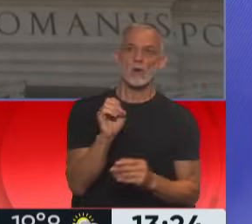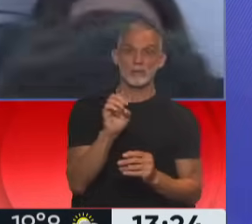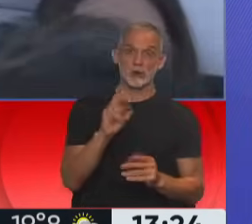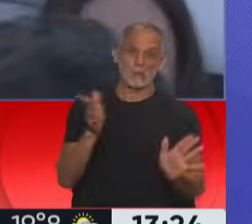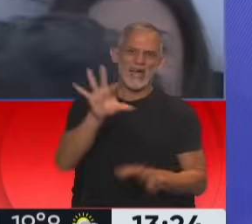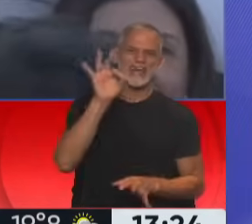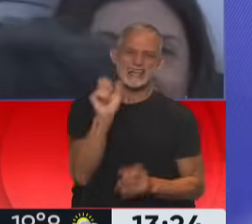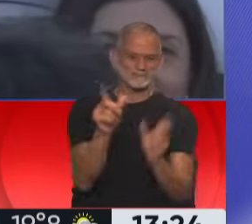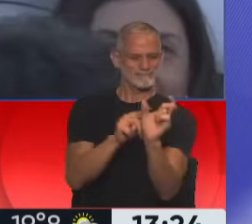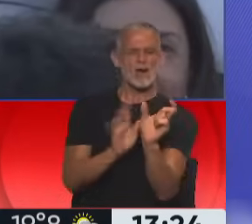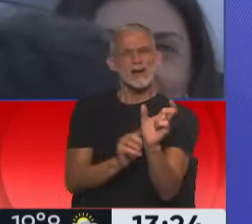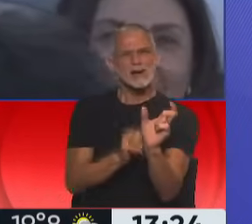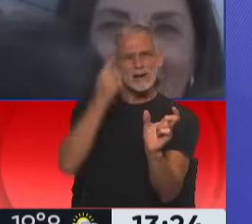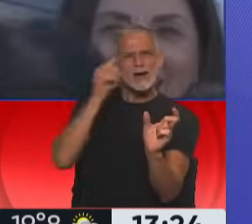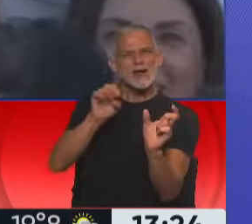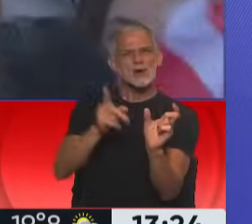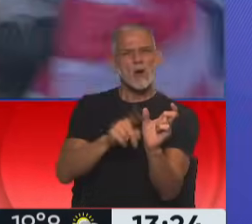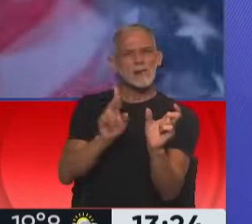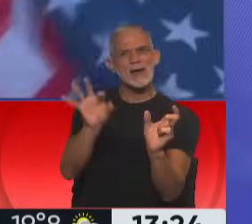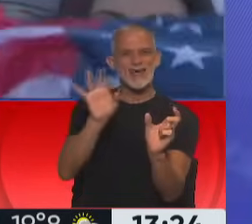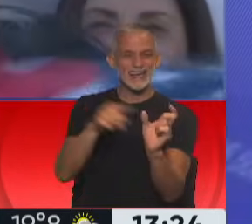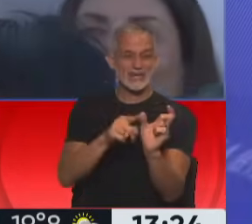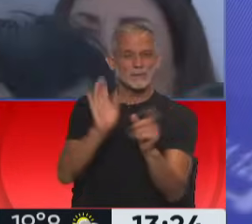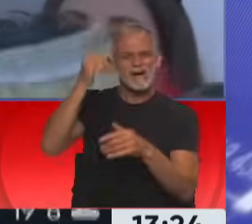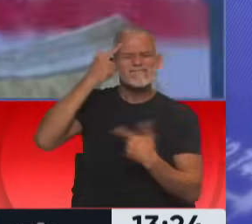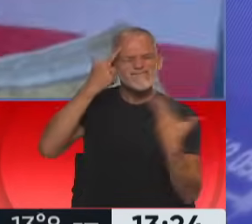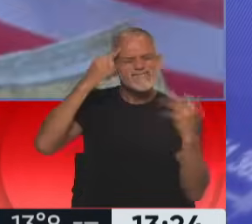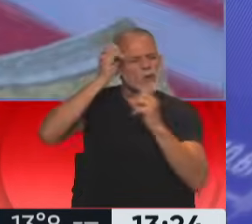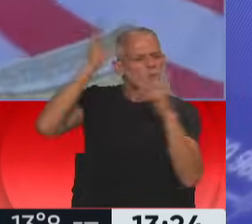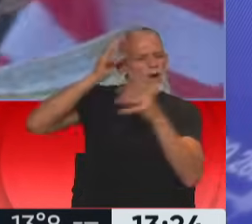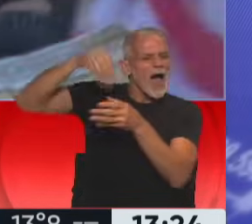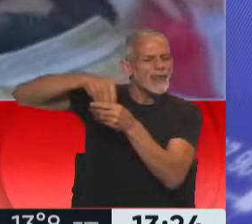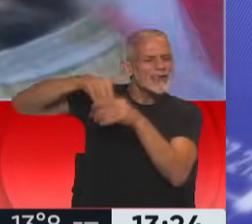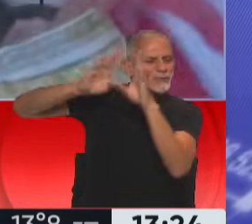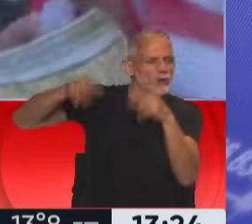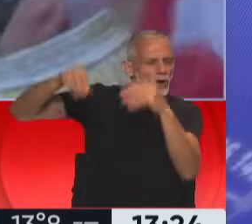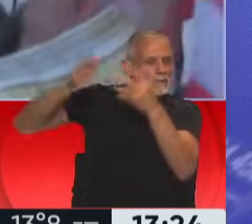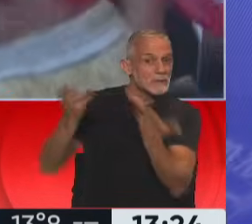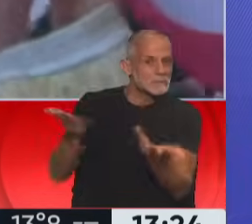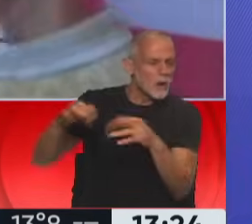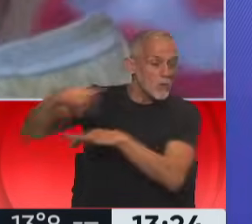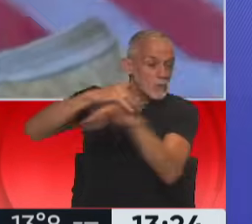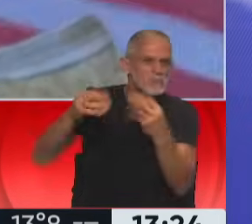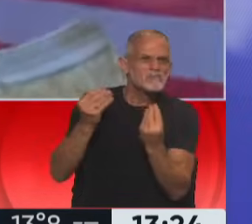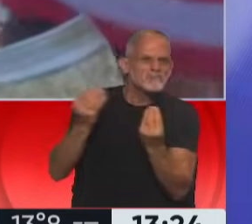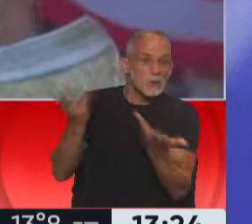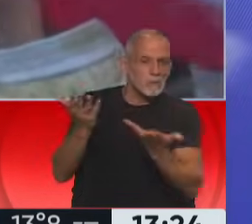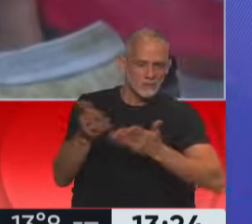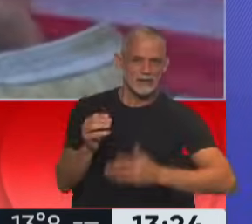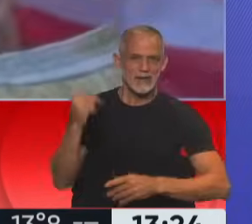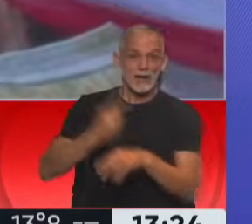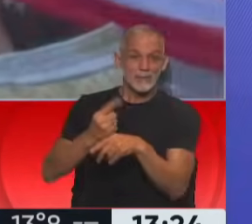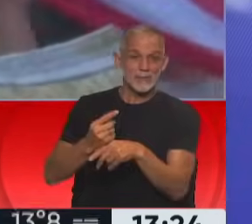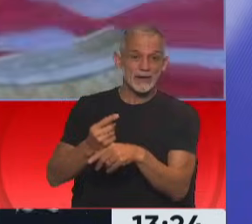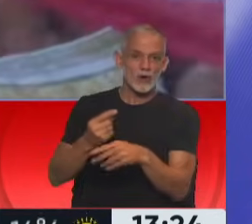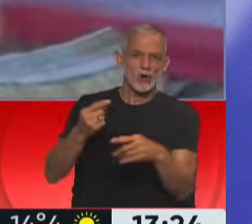sí mismo, y pensemos lo que está sucediendo en el interior de la Capilla Sixtina en este momento, porque claro, la noticia primero se